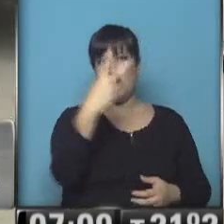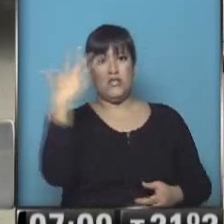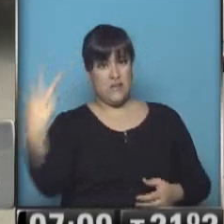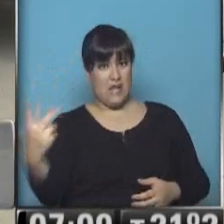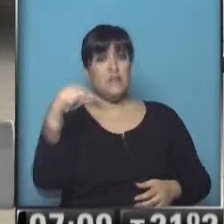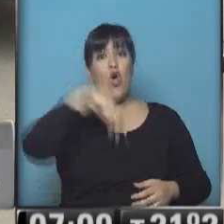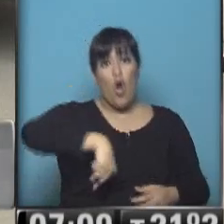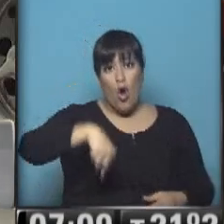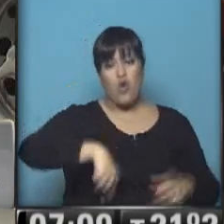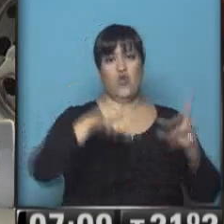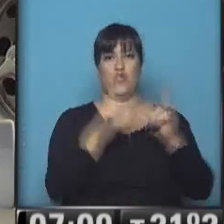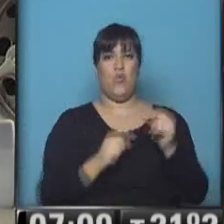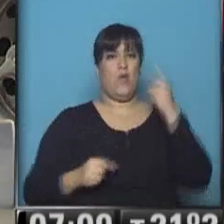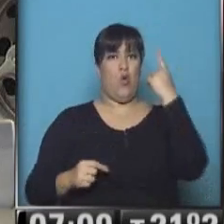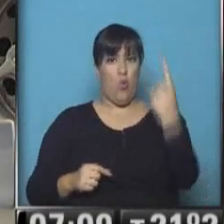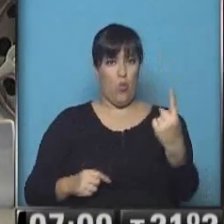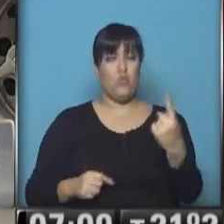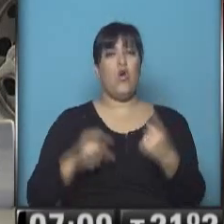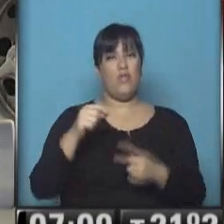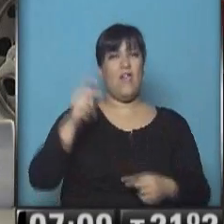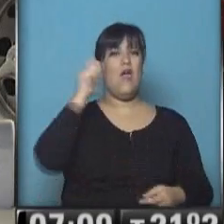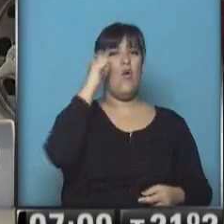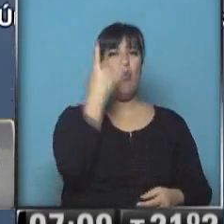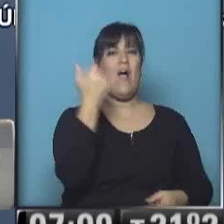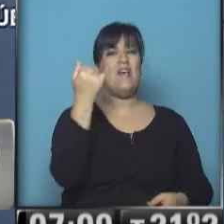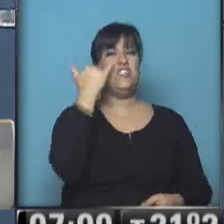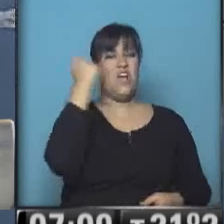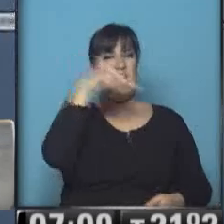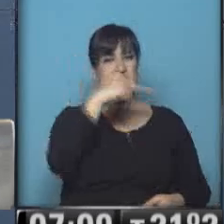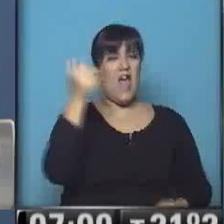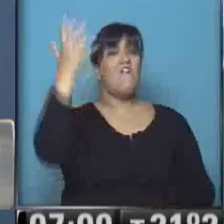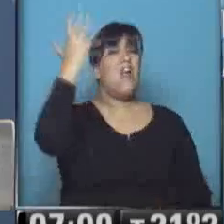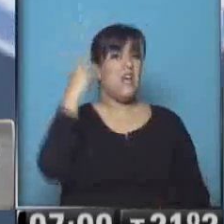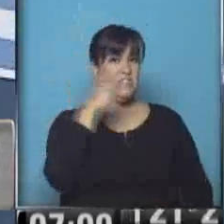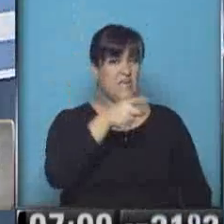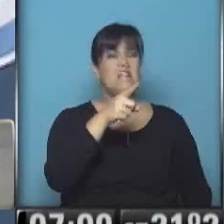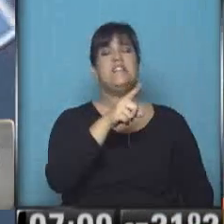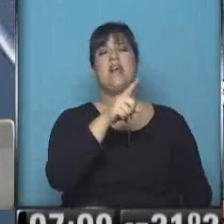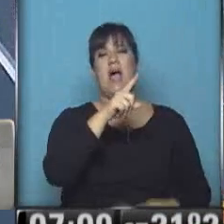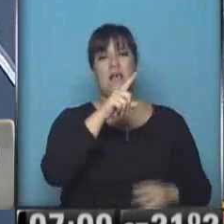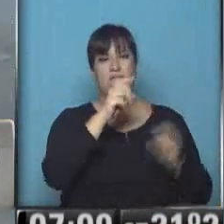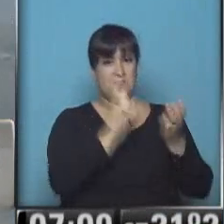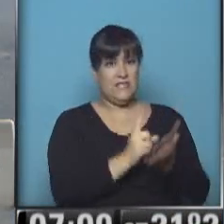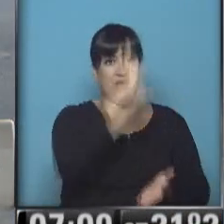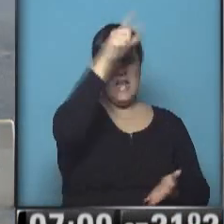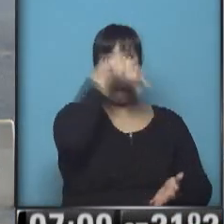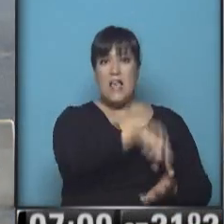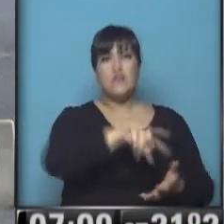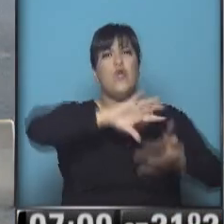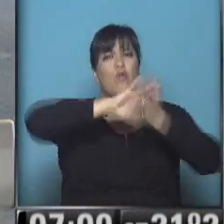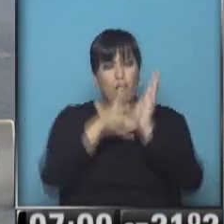es el ARSAT-1, sale de Guayana Francesa, como lo decías, y va a traer, abre la puerta a una